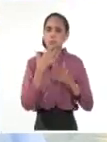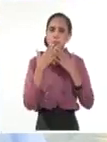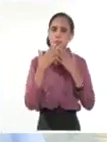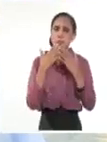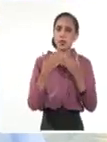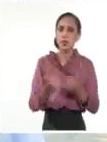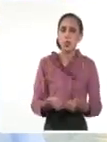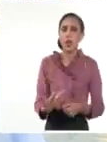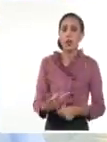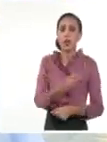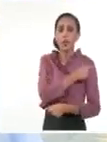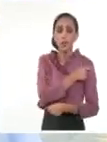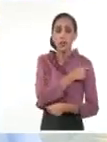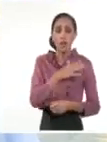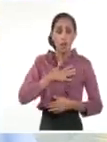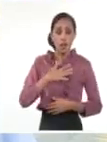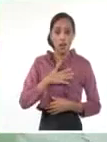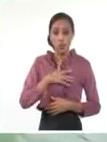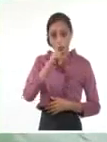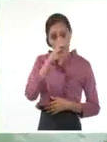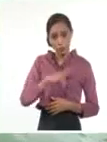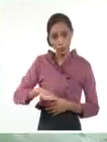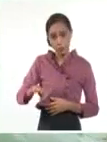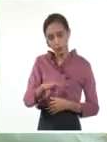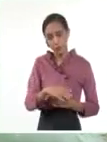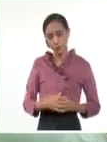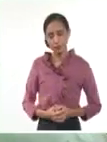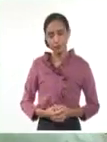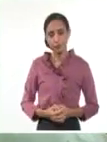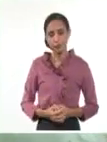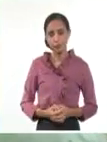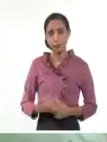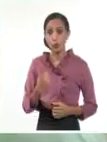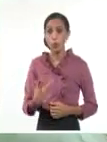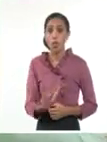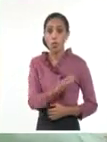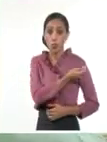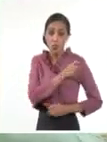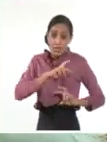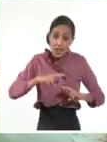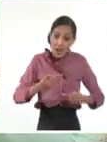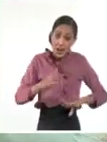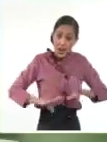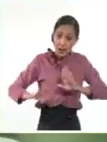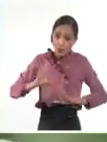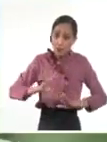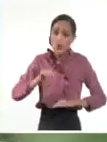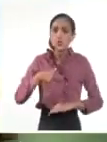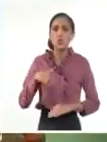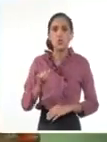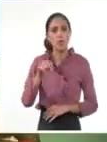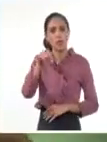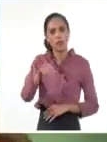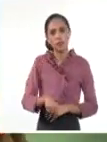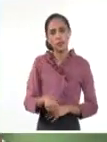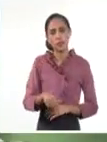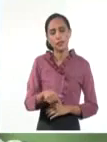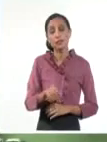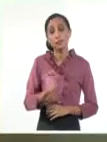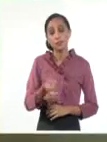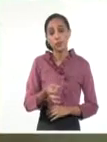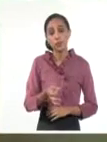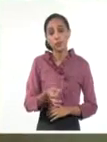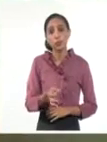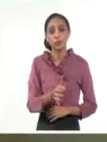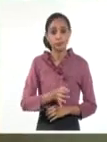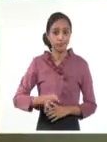inmunidad a nuestro a nuestros infantes en tanto una dosis de refuerzo llegó también a este territorio en primera instancia